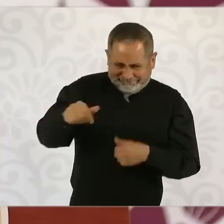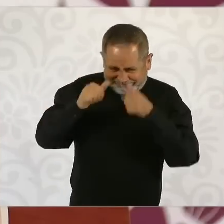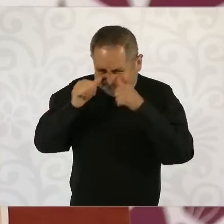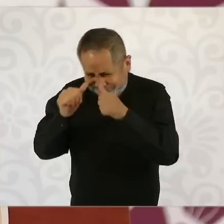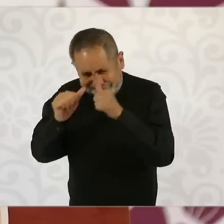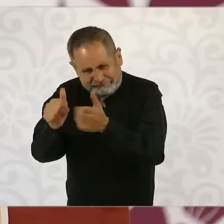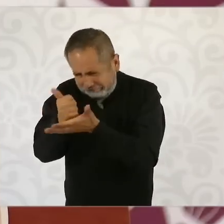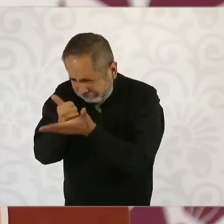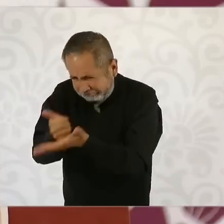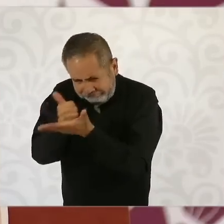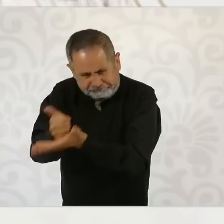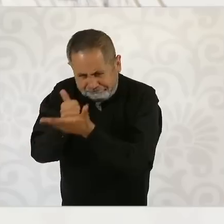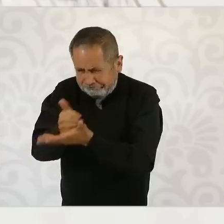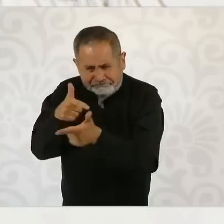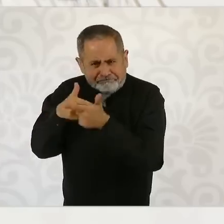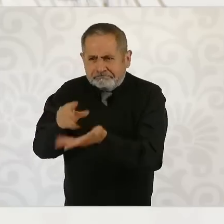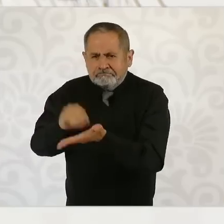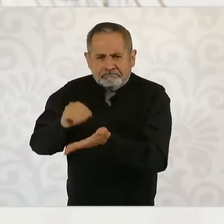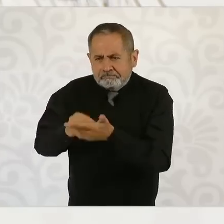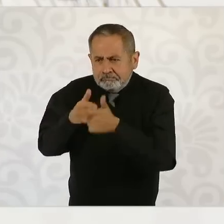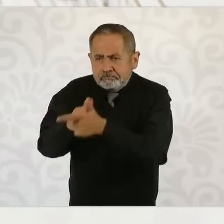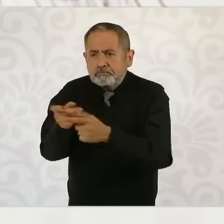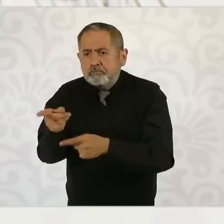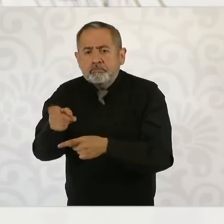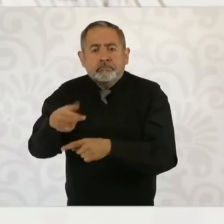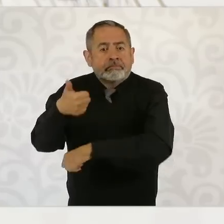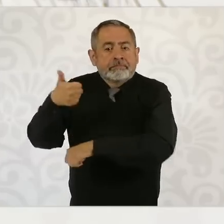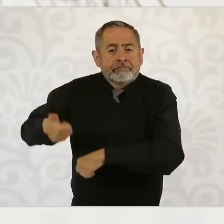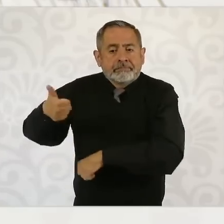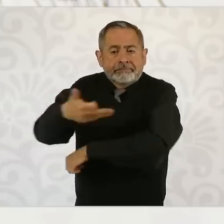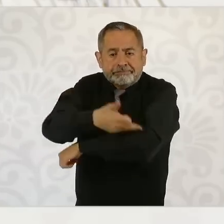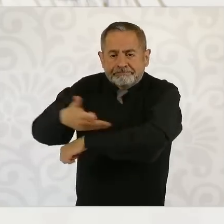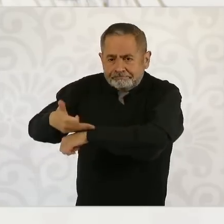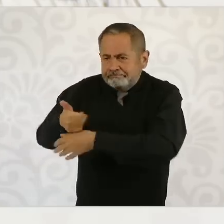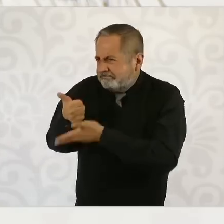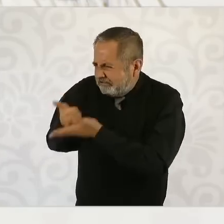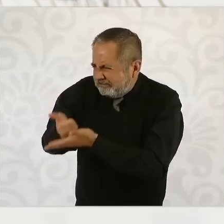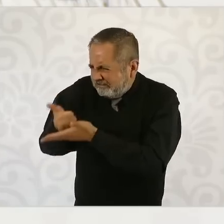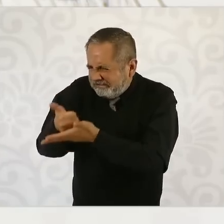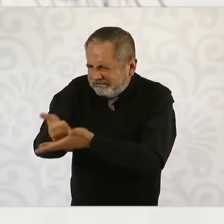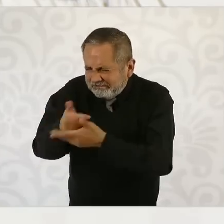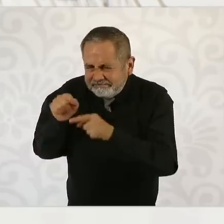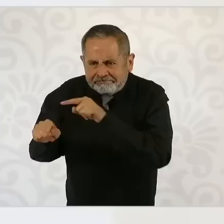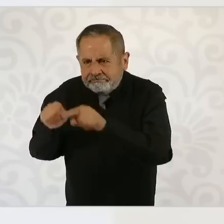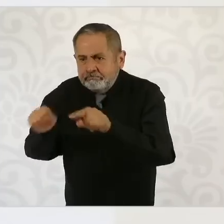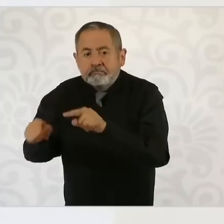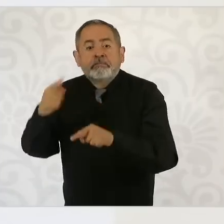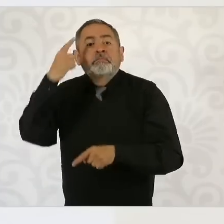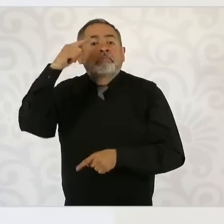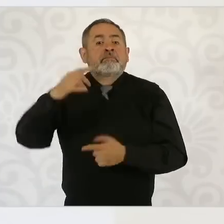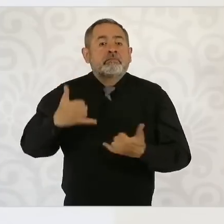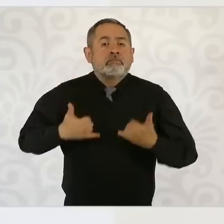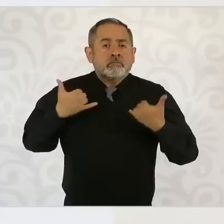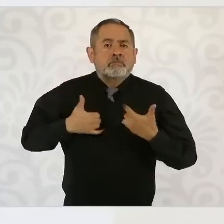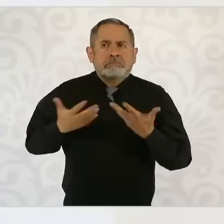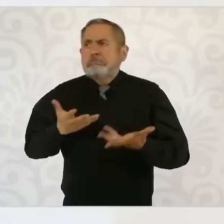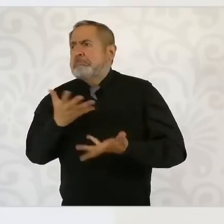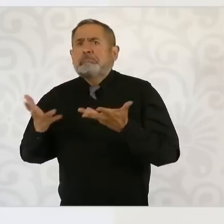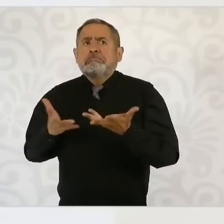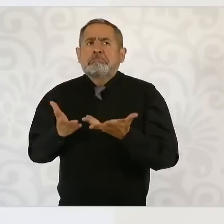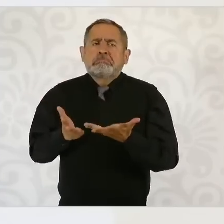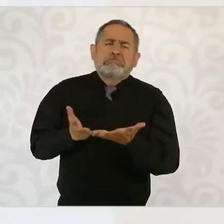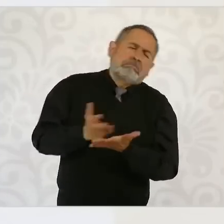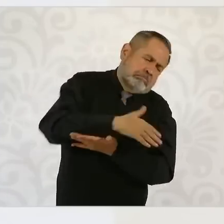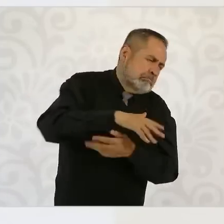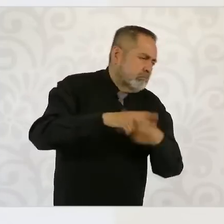a la población, incluso familia por familia si es necesario, para evitar que los jóvenes puedan acercarse o si está en